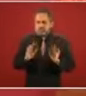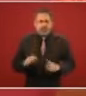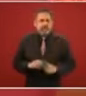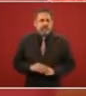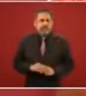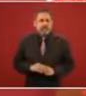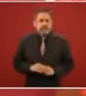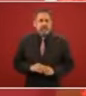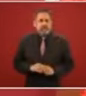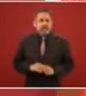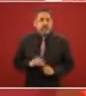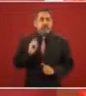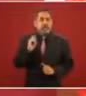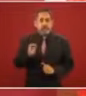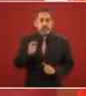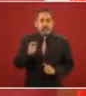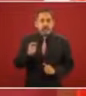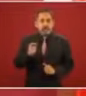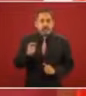Cerró